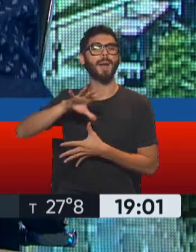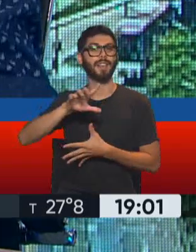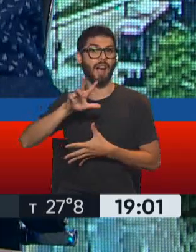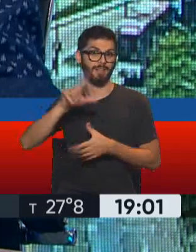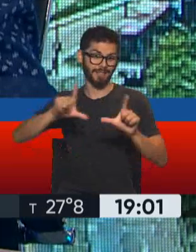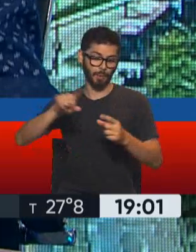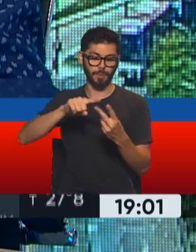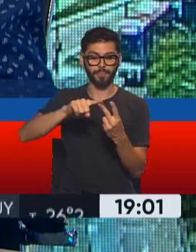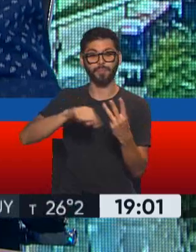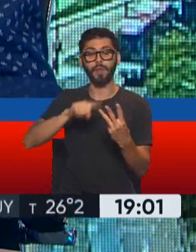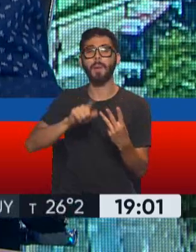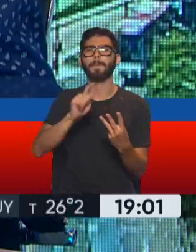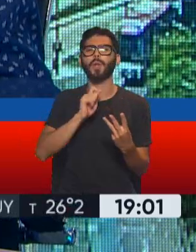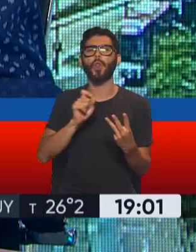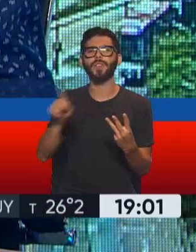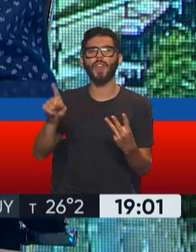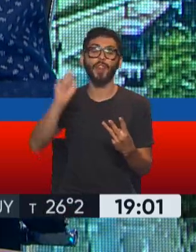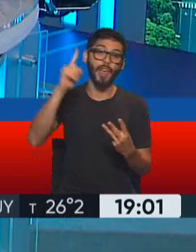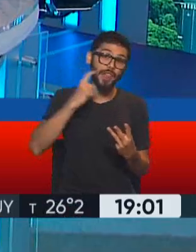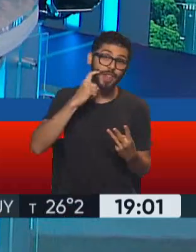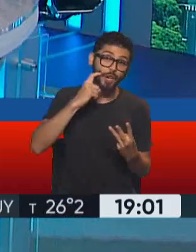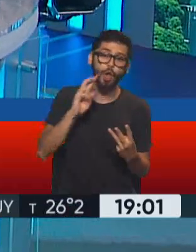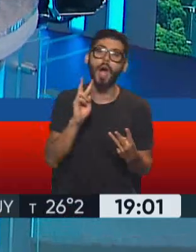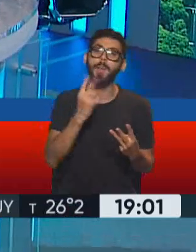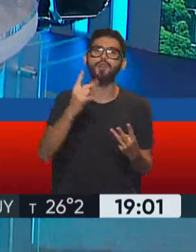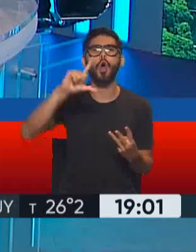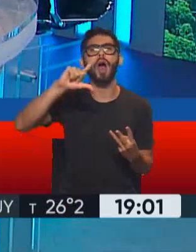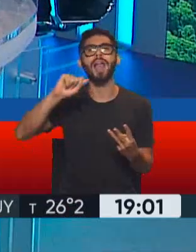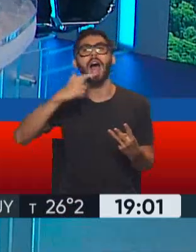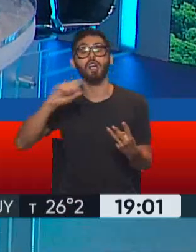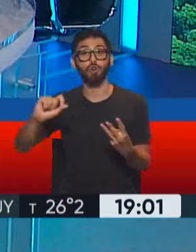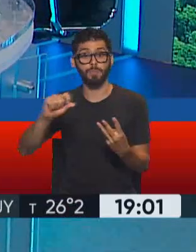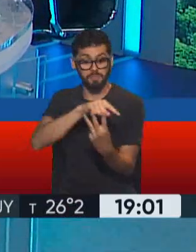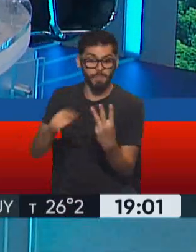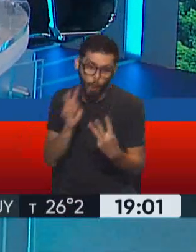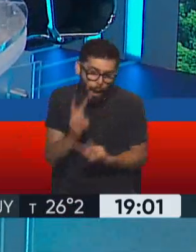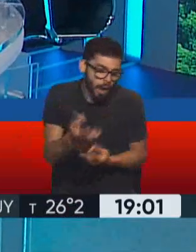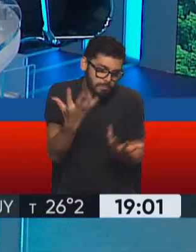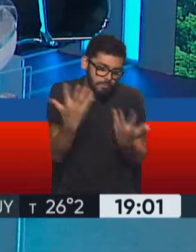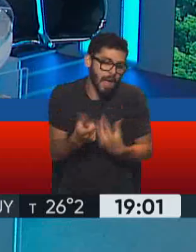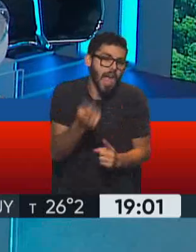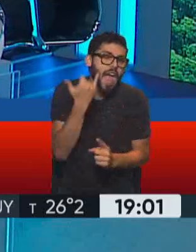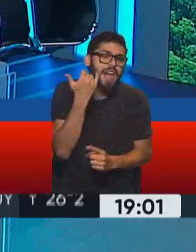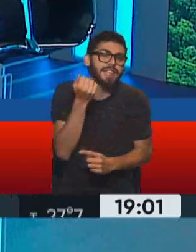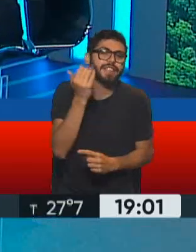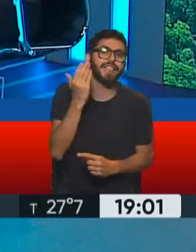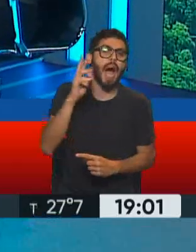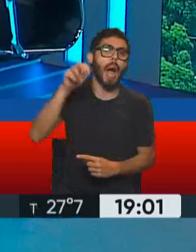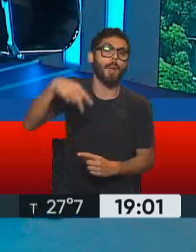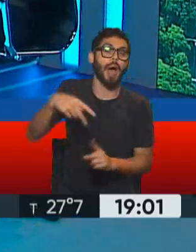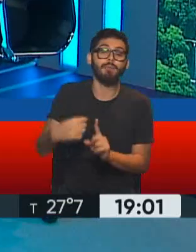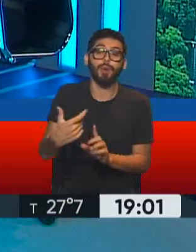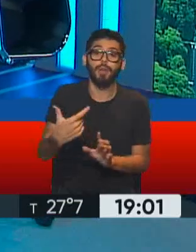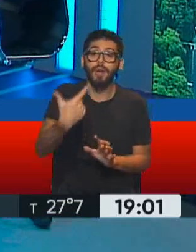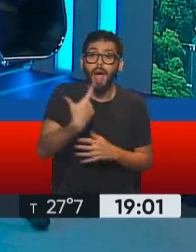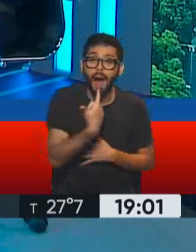un periodista de Entre Ríos, apellidado Lazo. Ellos vieron que era Jabrán, no había duda, porque, digamos, el balazo le